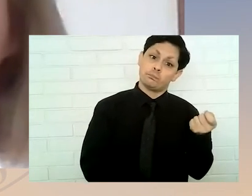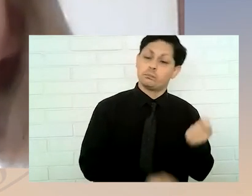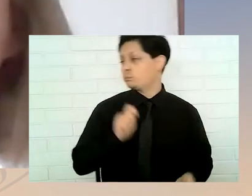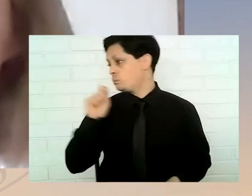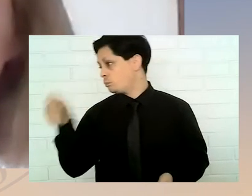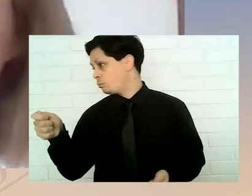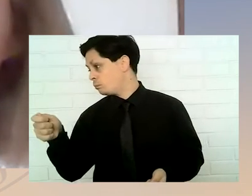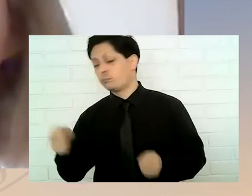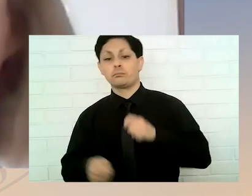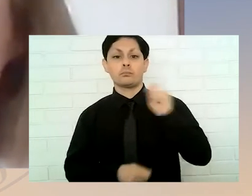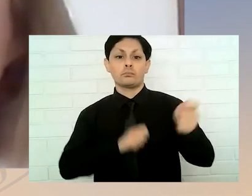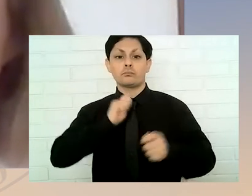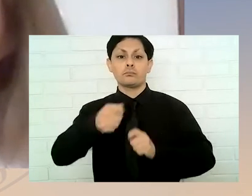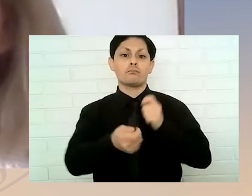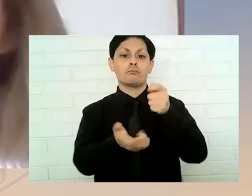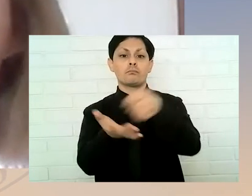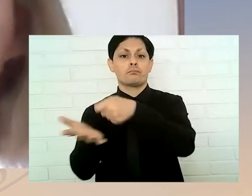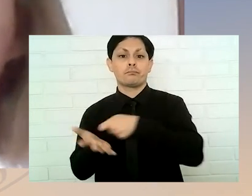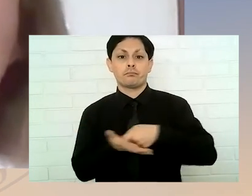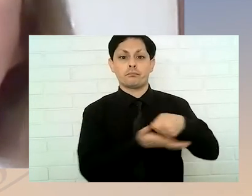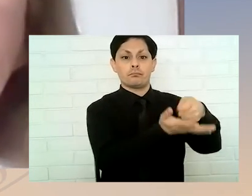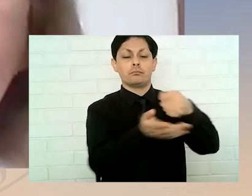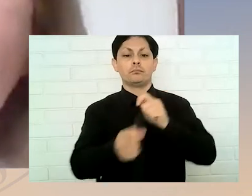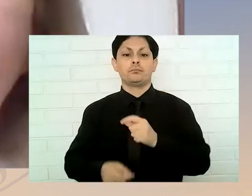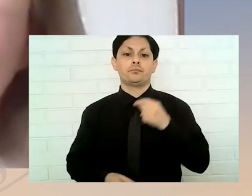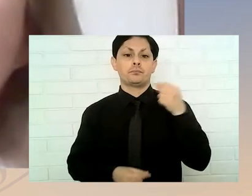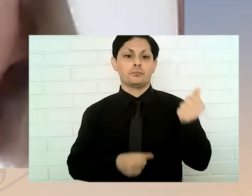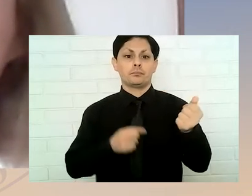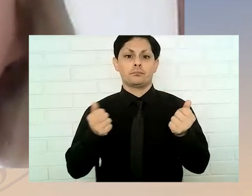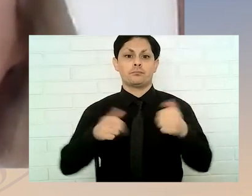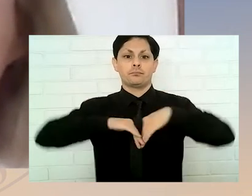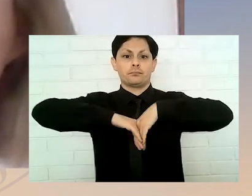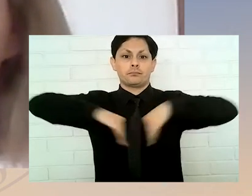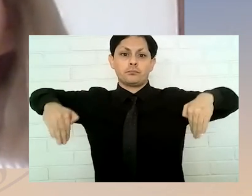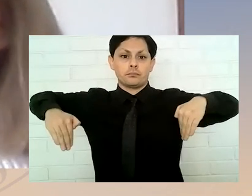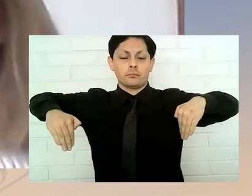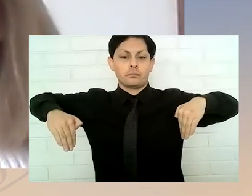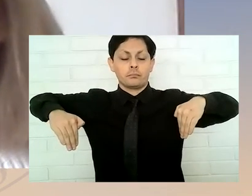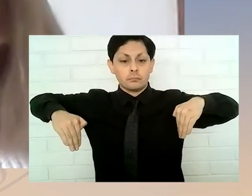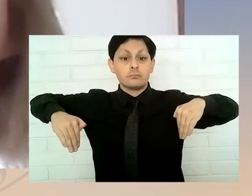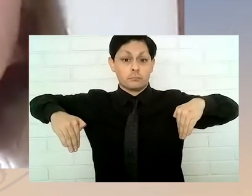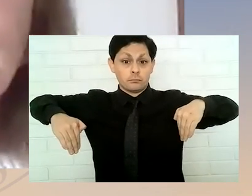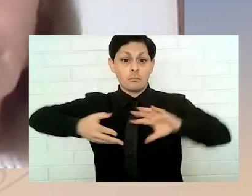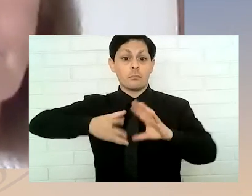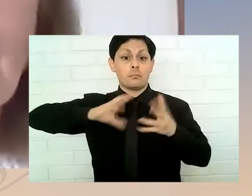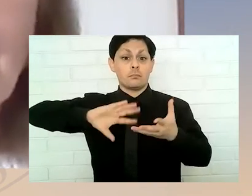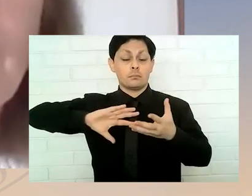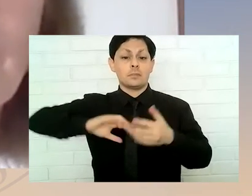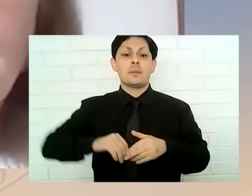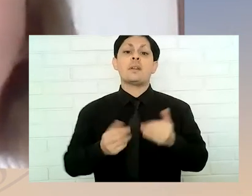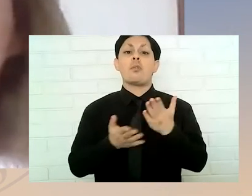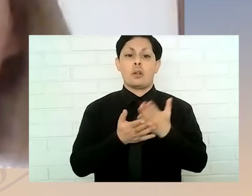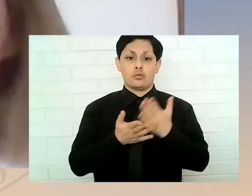más mercantilizada del mundo y una de las más segregadas del mundo también. Siempre educación